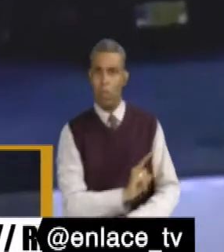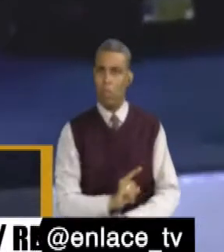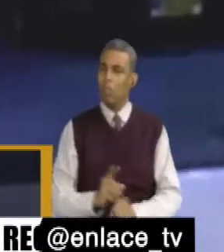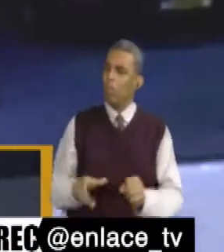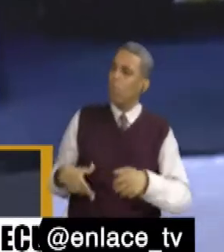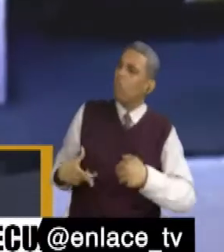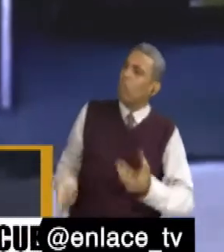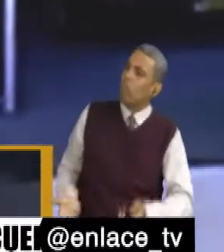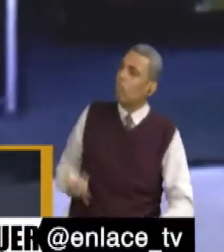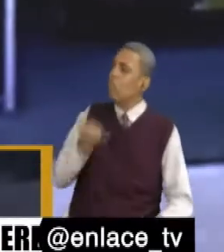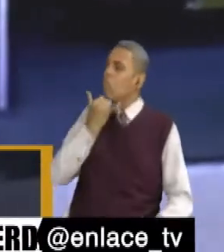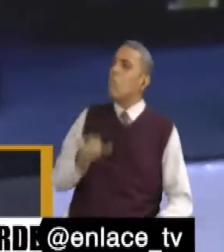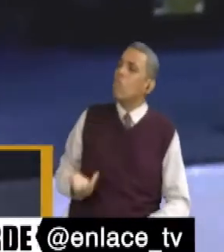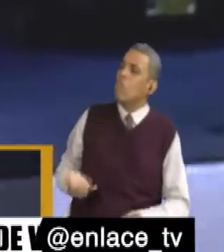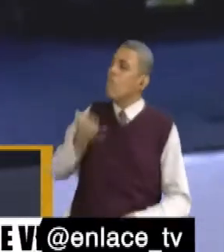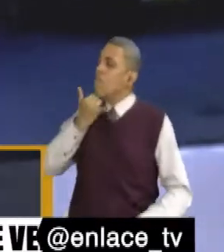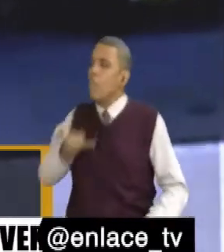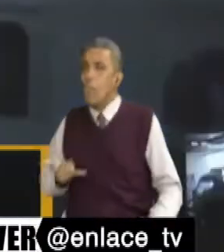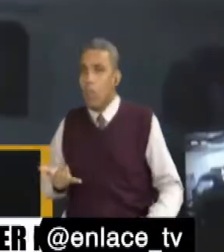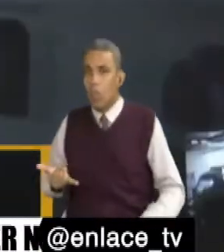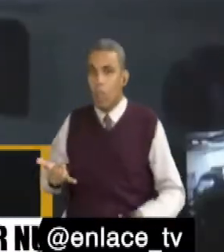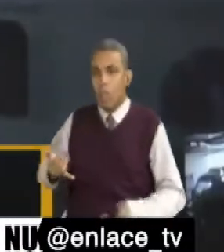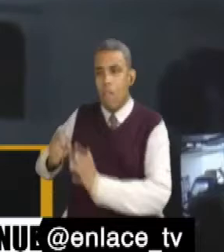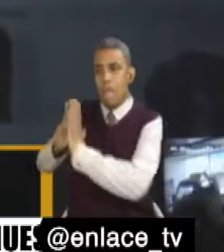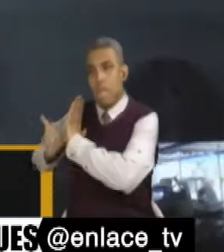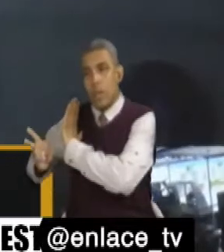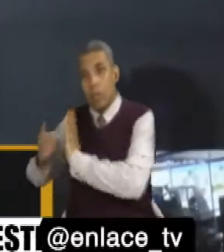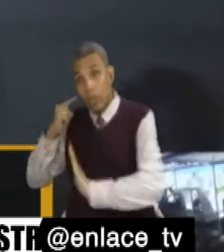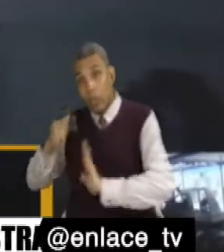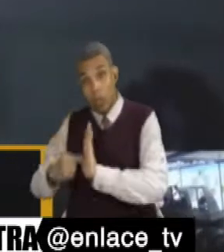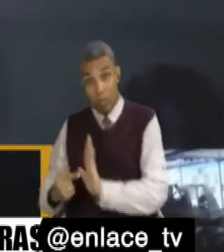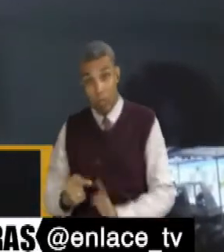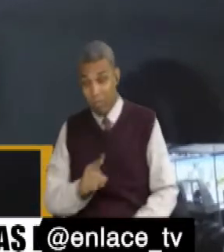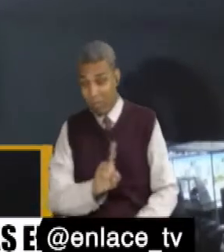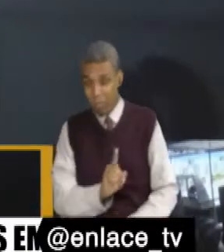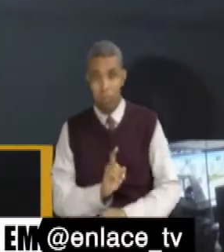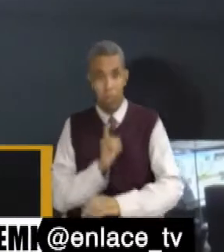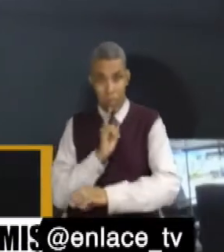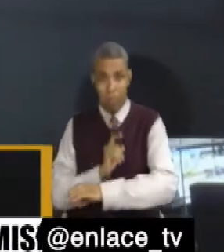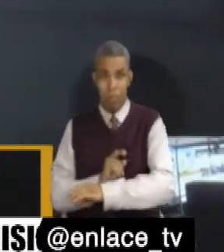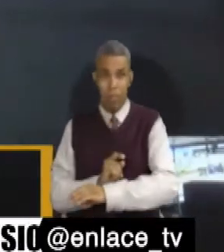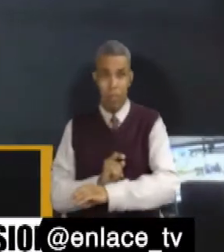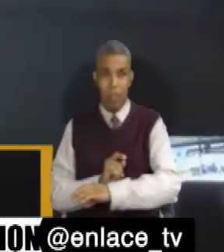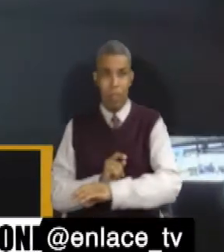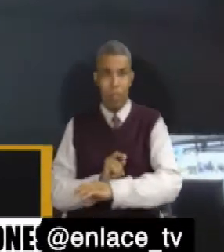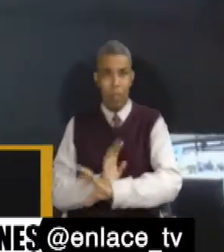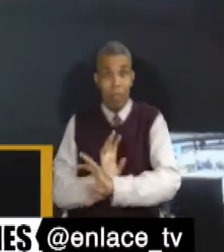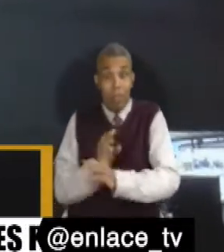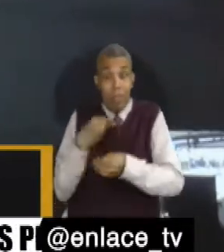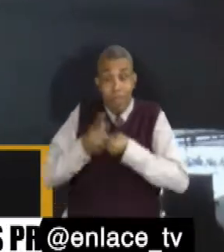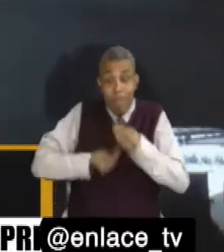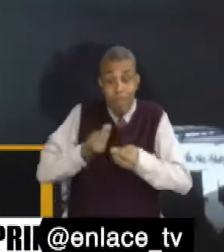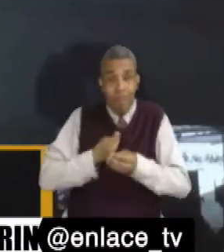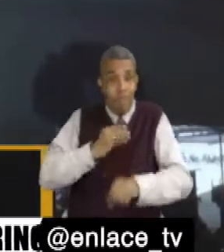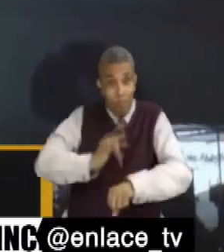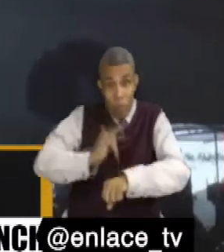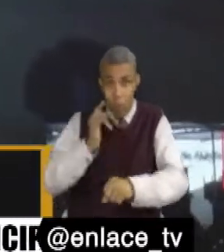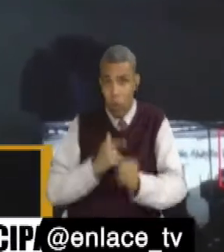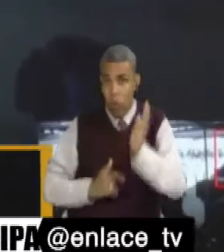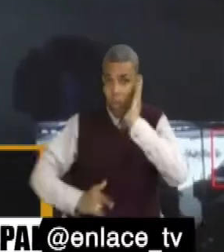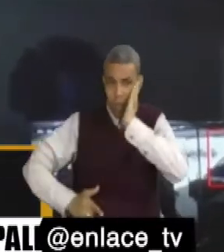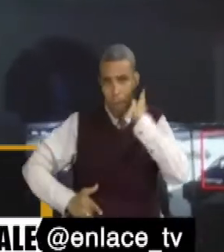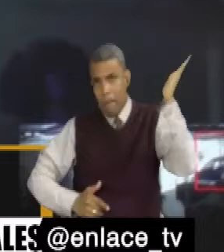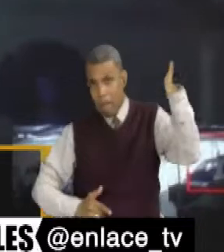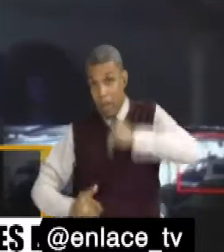de salir en contravía por una de las vías de la carrera sexta con calle 49. Vemos la necesidad de llamar a la fuerza pública, en este caso a la Policía